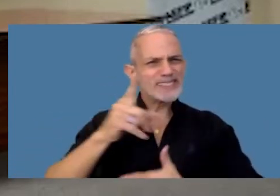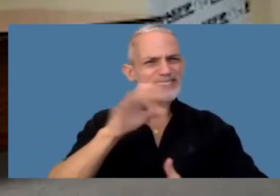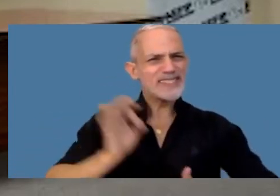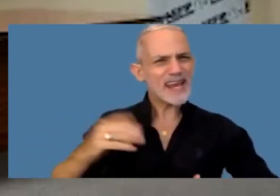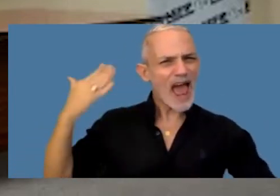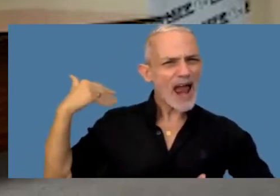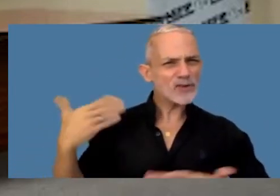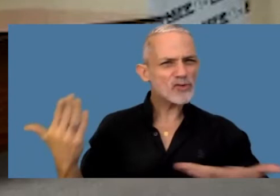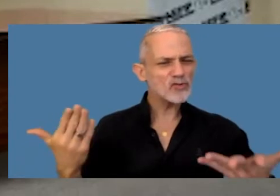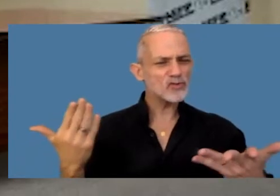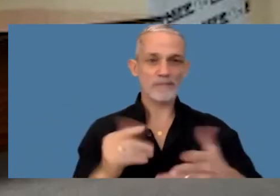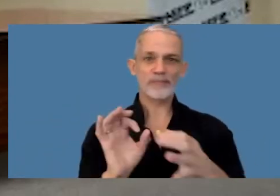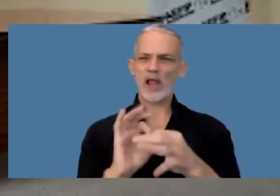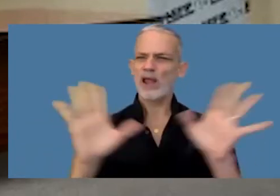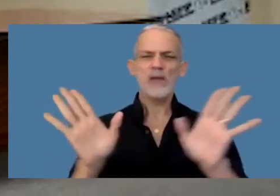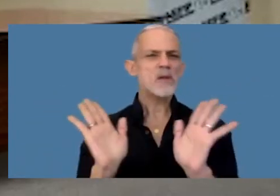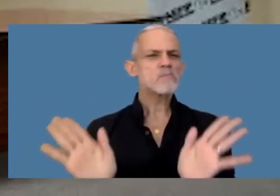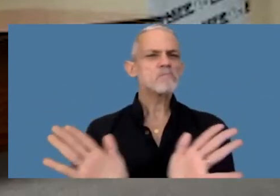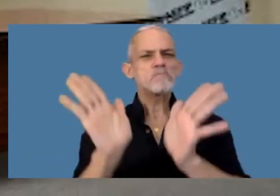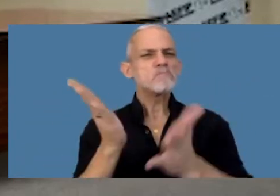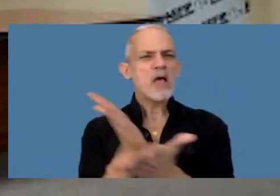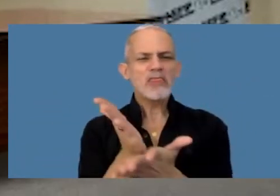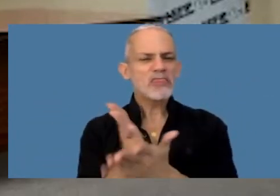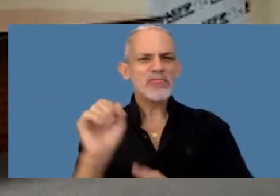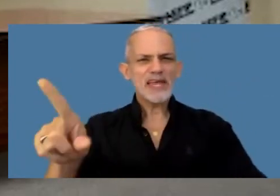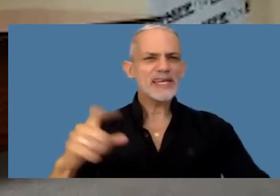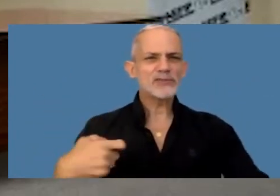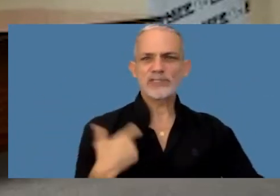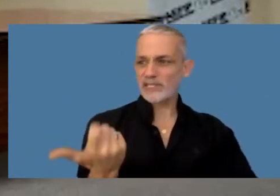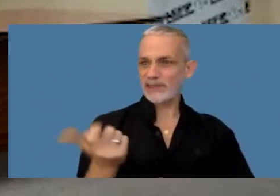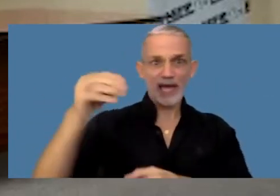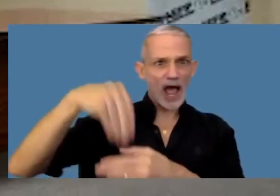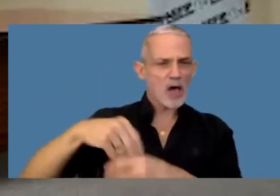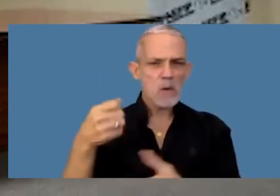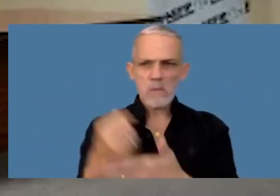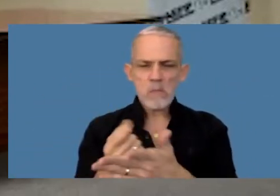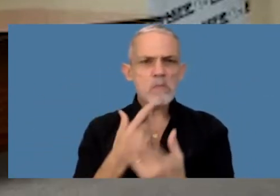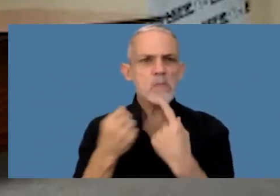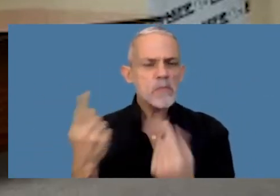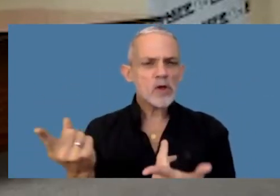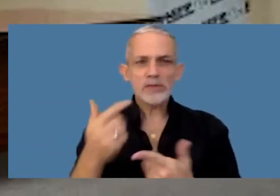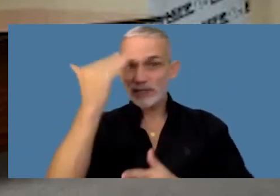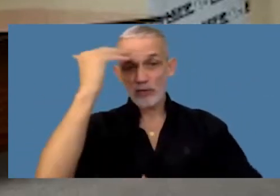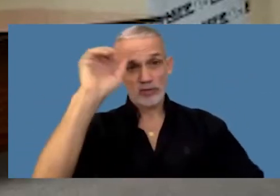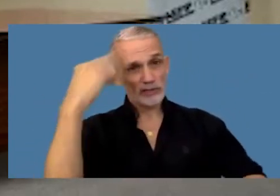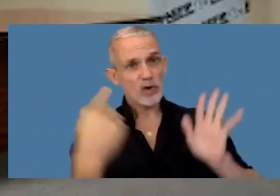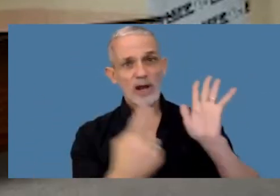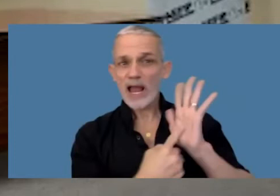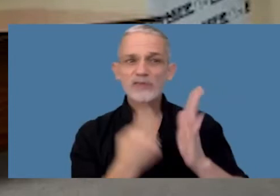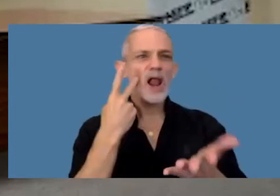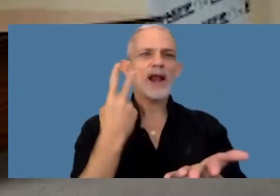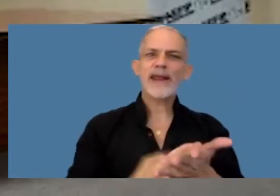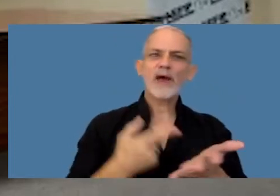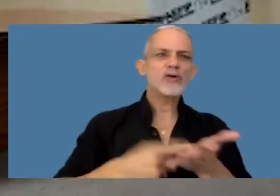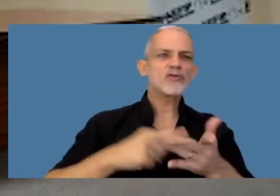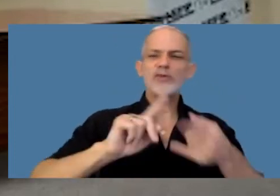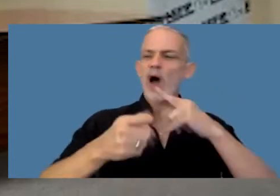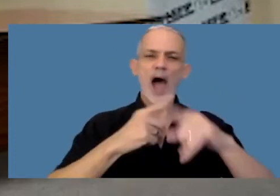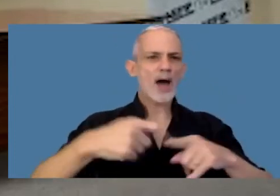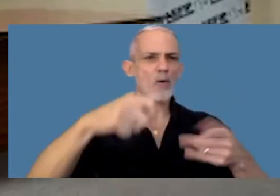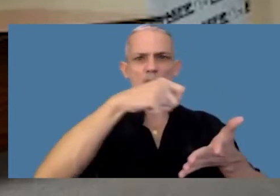La libertad sindical es un derecho fundamental, reconocido en la Constitución y reconocido en los tratados internacionales de derechos